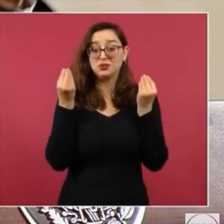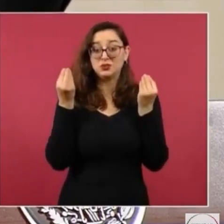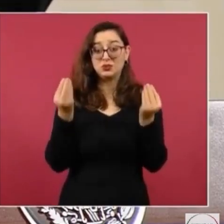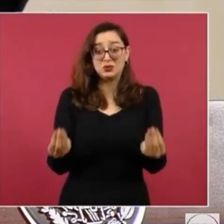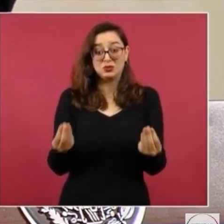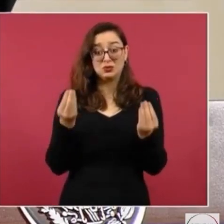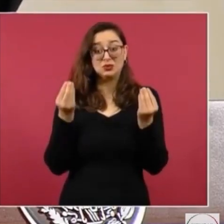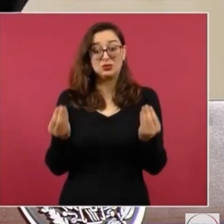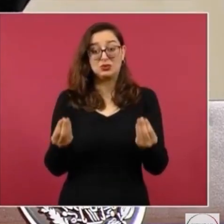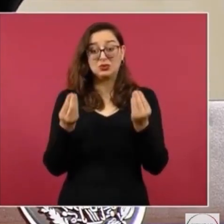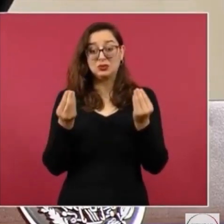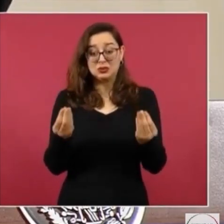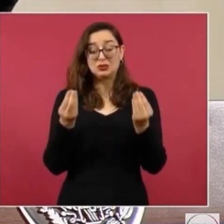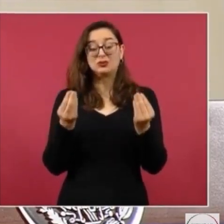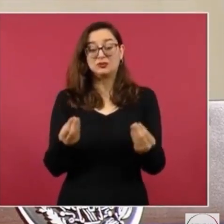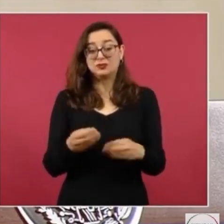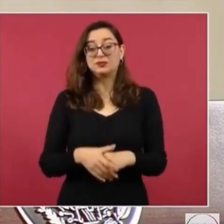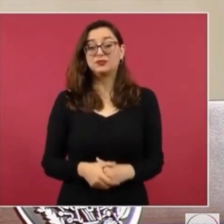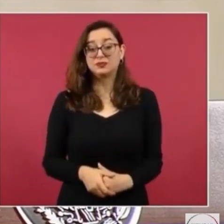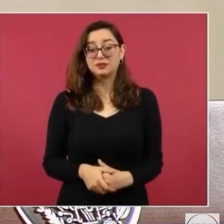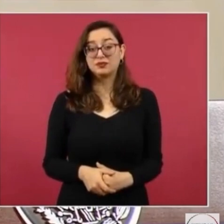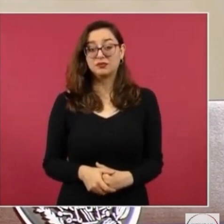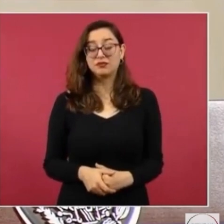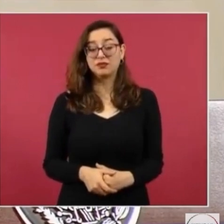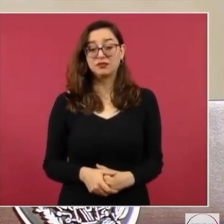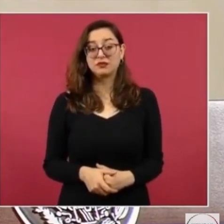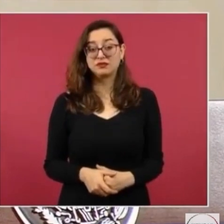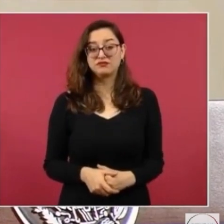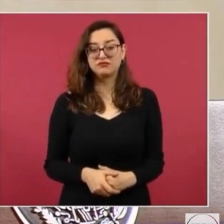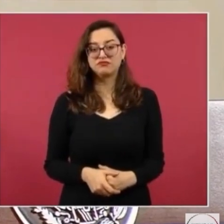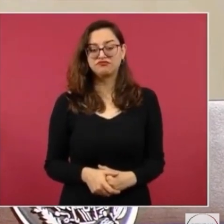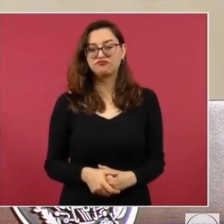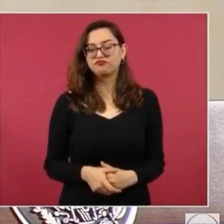eran pues como sociedades